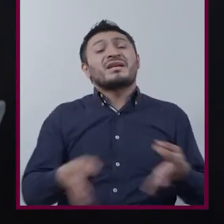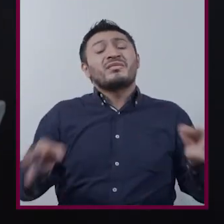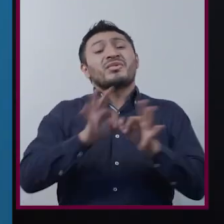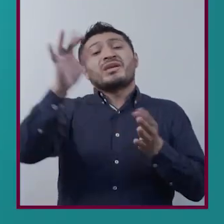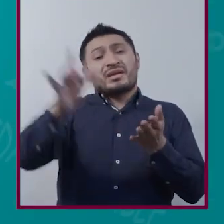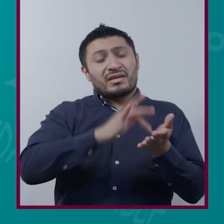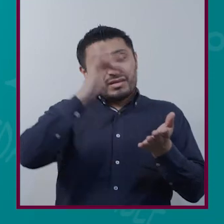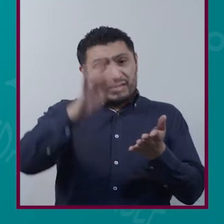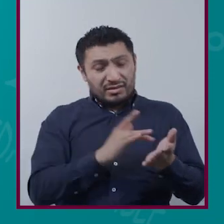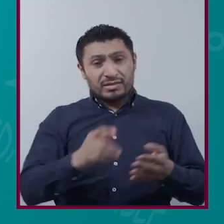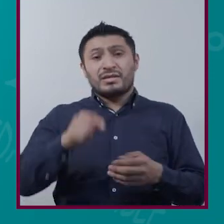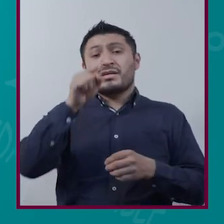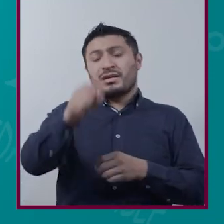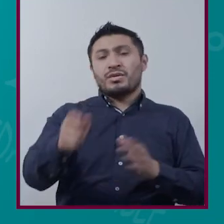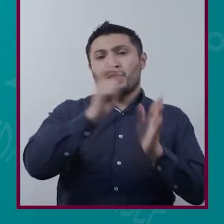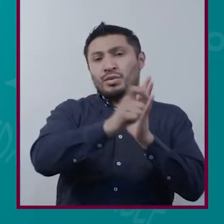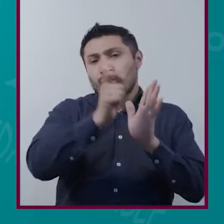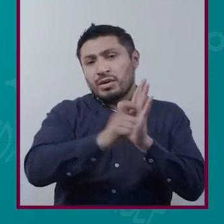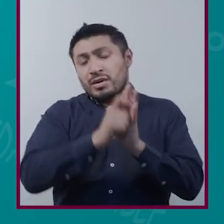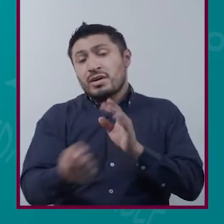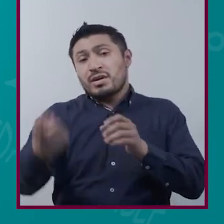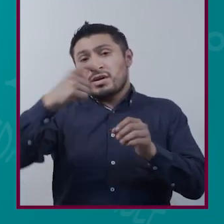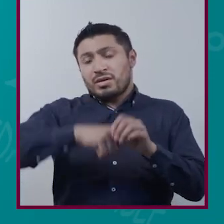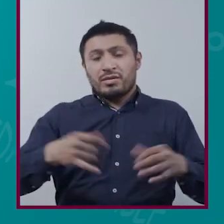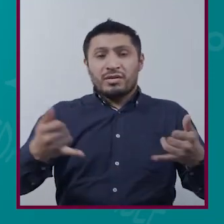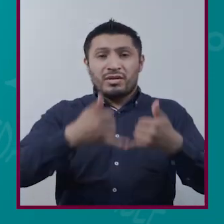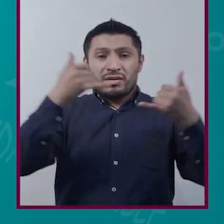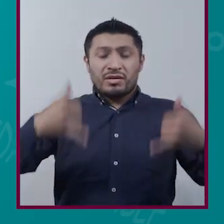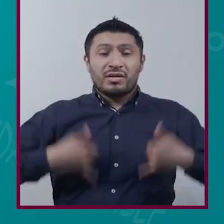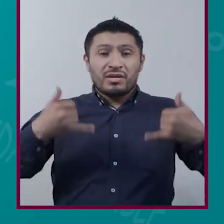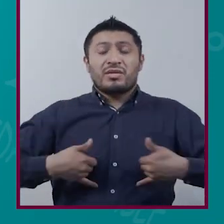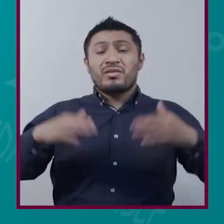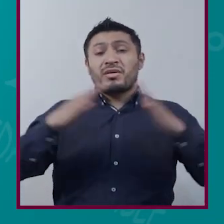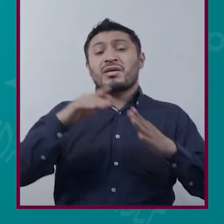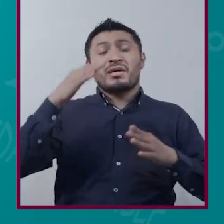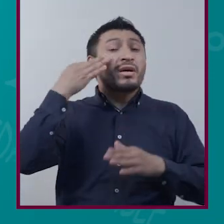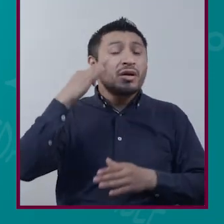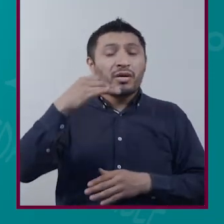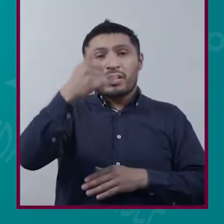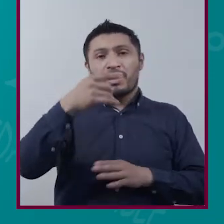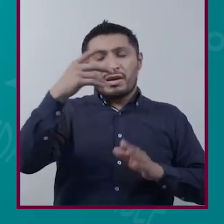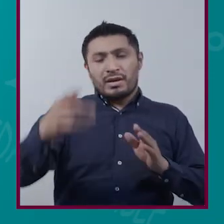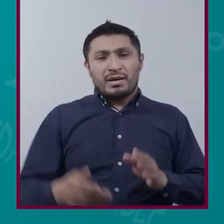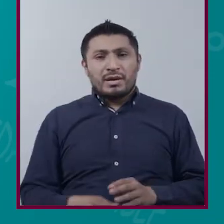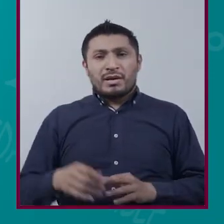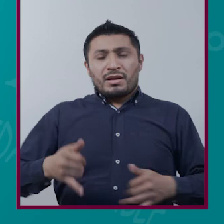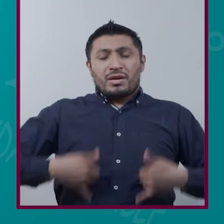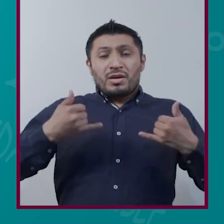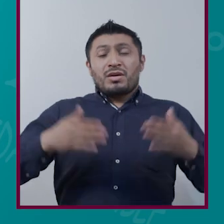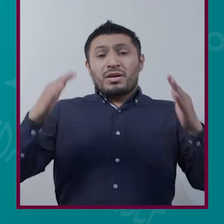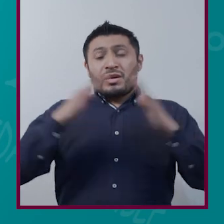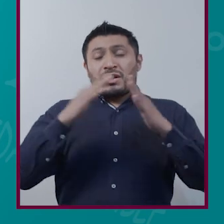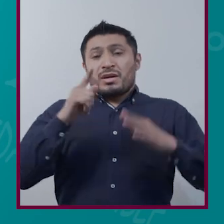de escribirnos. Únete a la comunidad de Jóvenes en Casa en Facebook y visítanos en